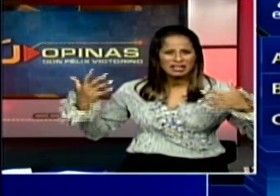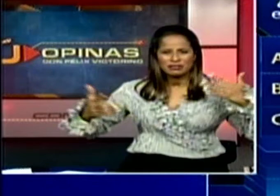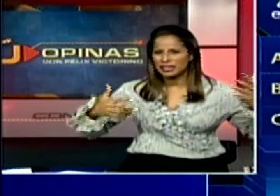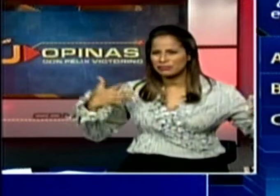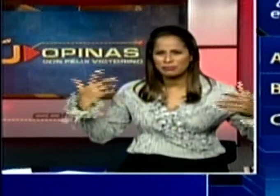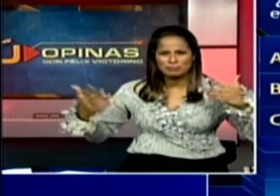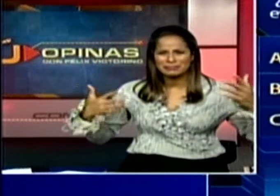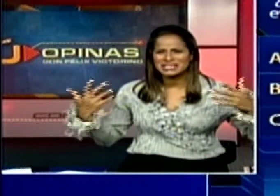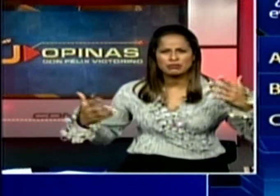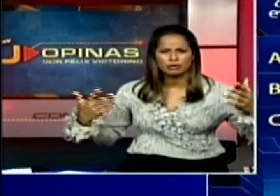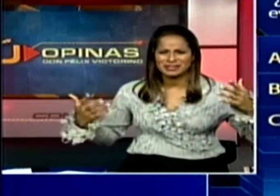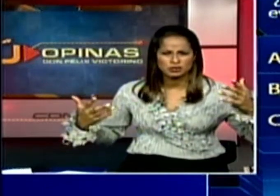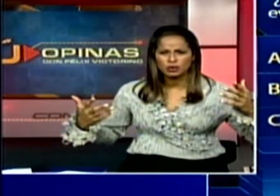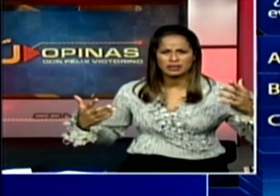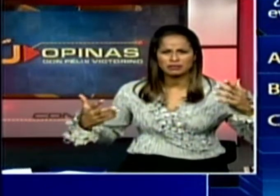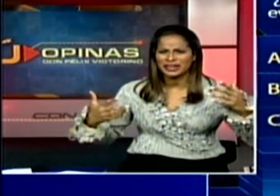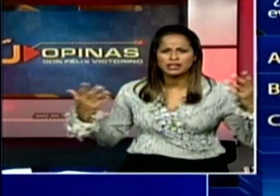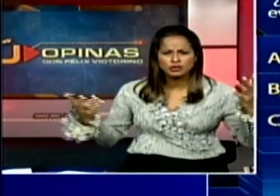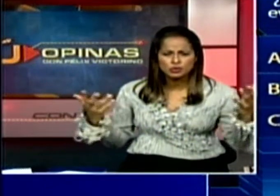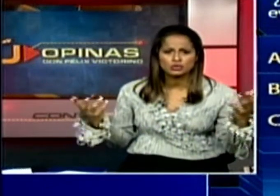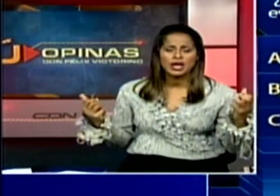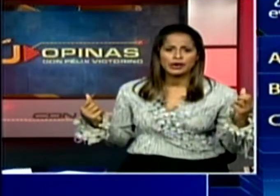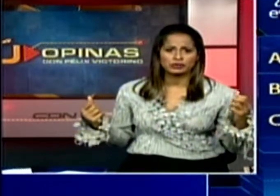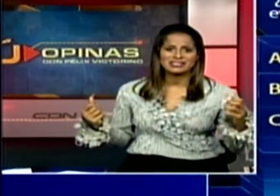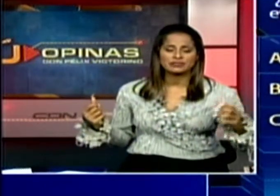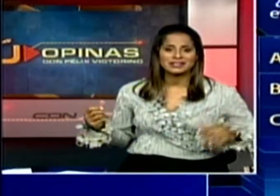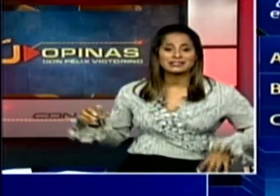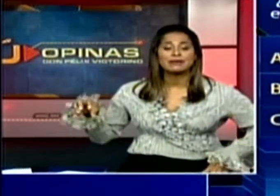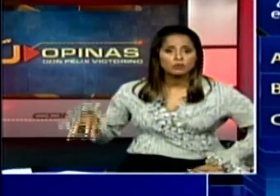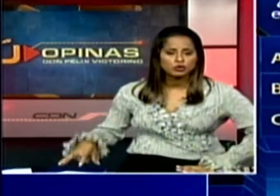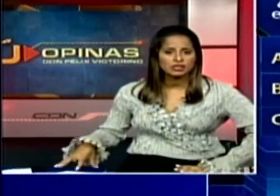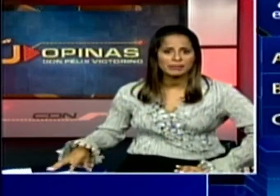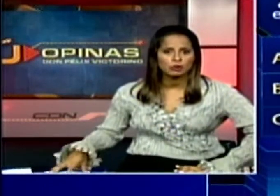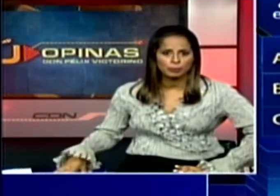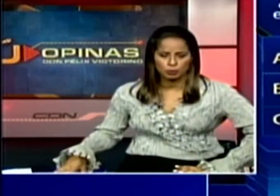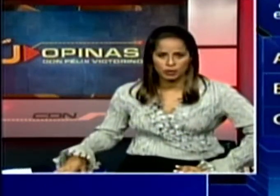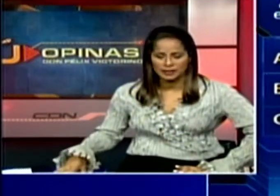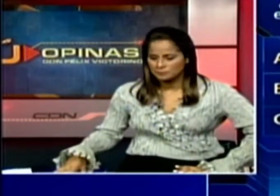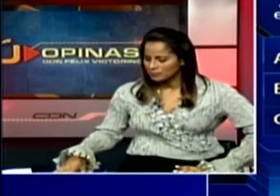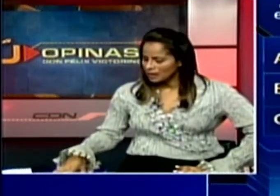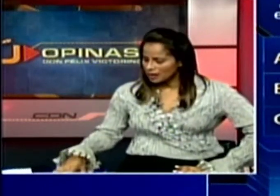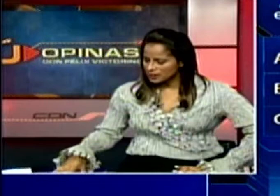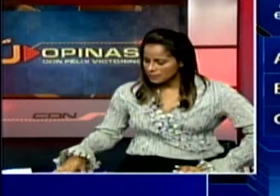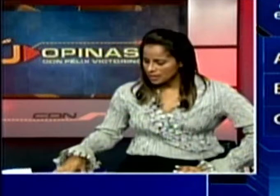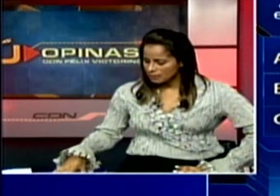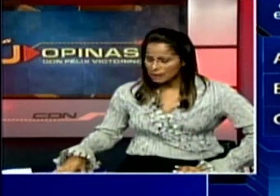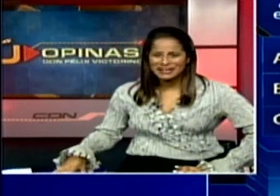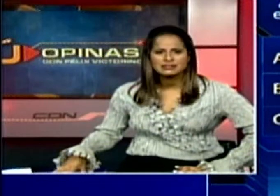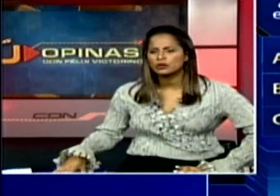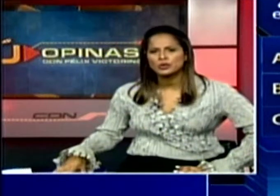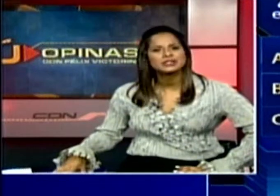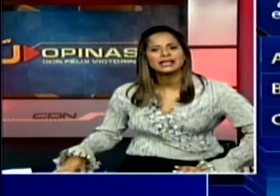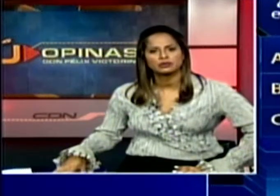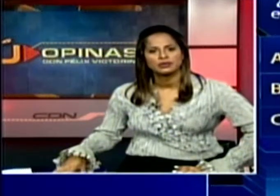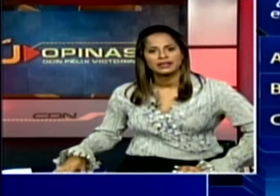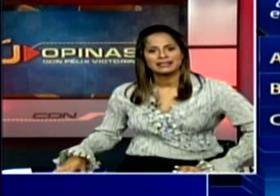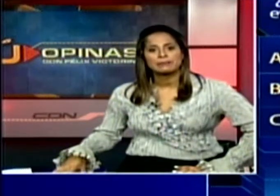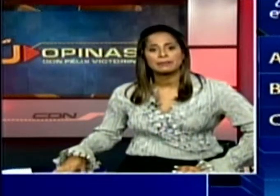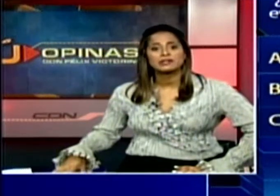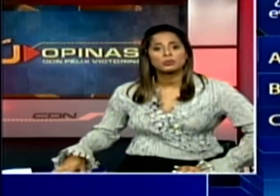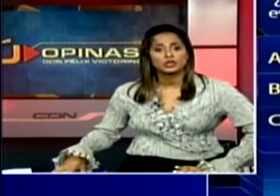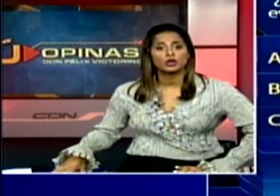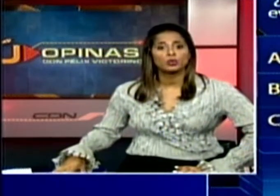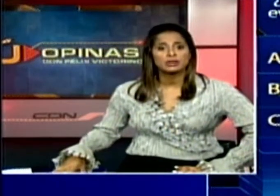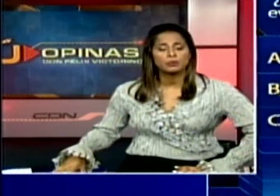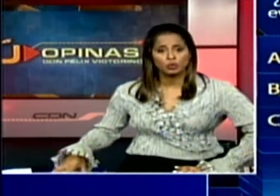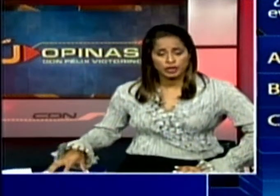esa desinformación, fake news, noticias falsas que muchos temas nos provocan. A mí me ha parecido muy sano que se